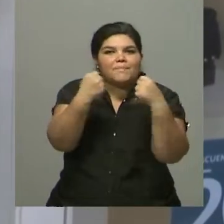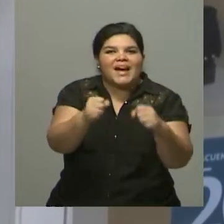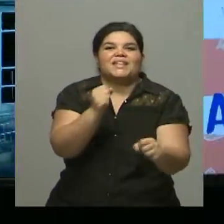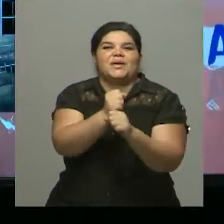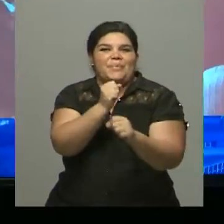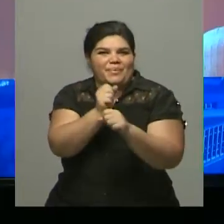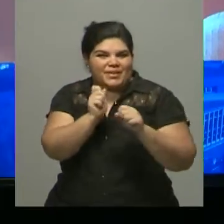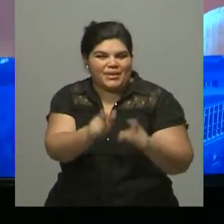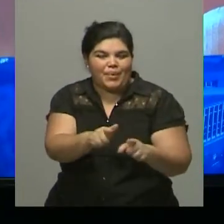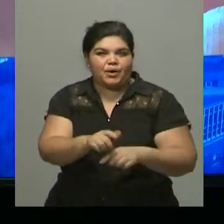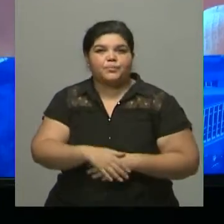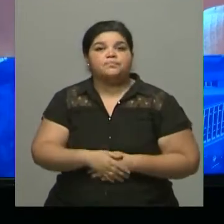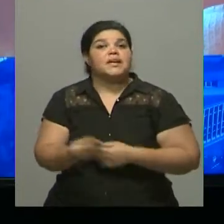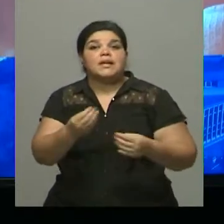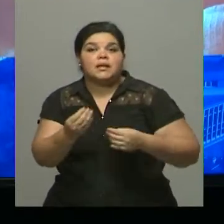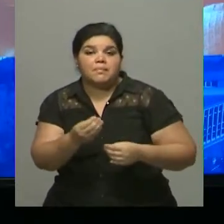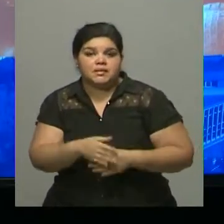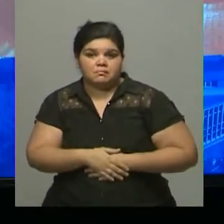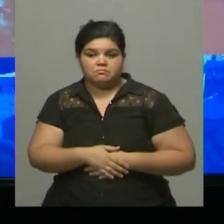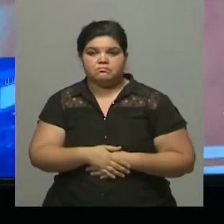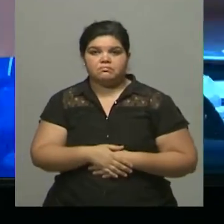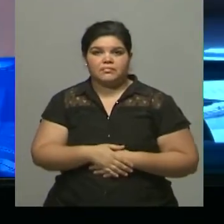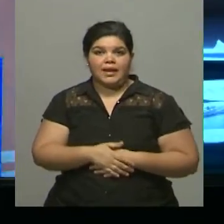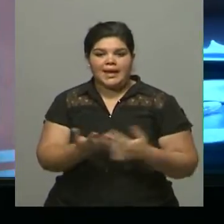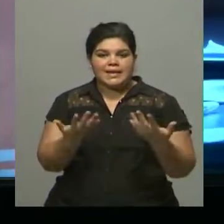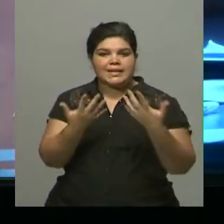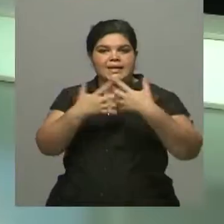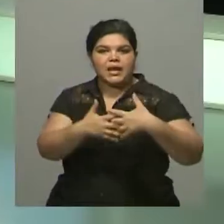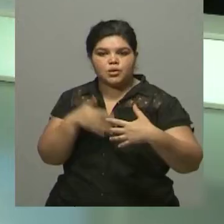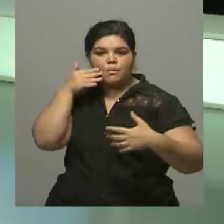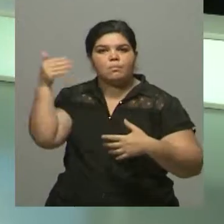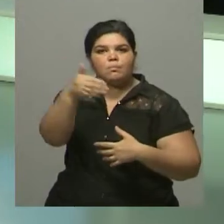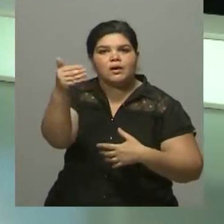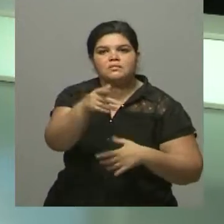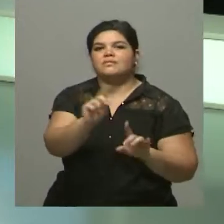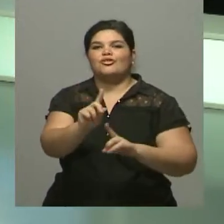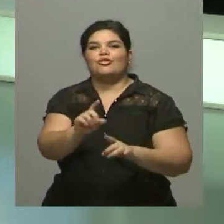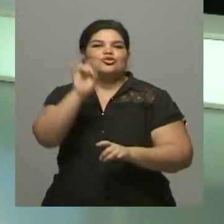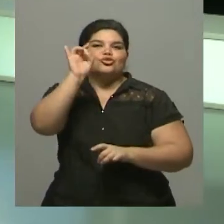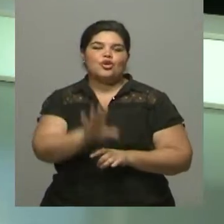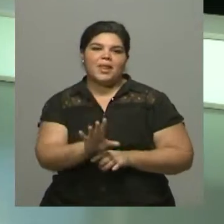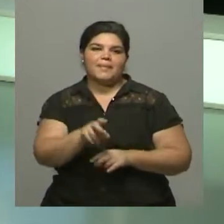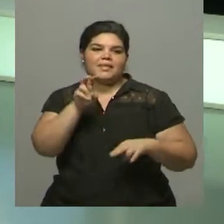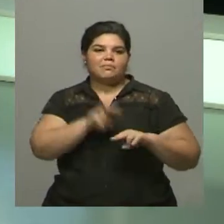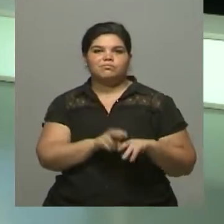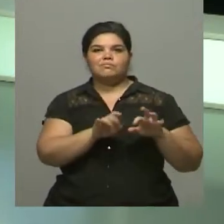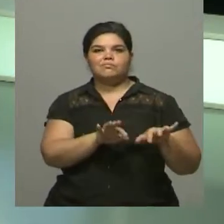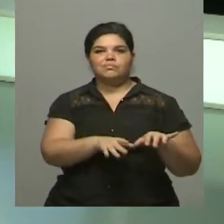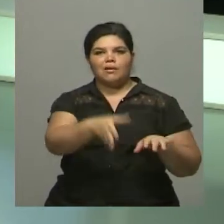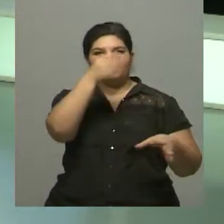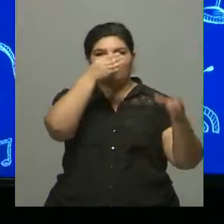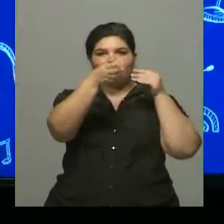manera no le imputa al empleador una relación laboral, sino es una formación que... Claro. Y luego de